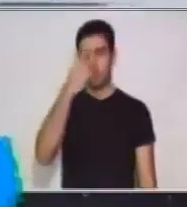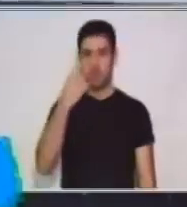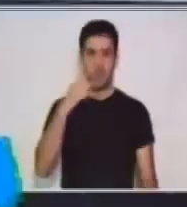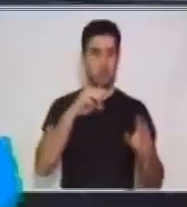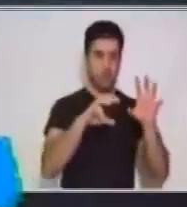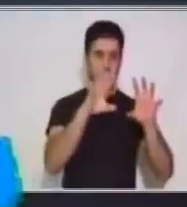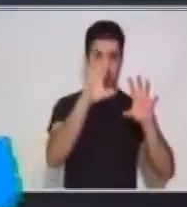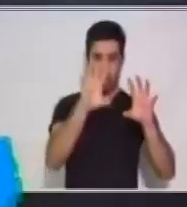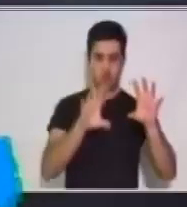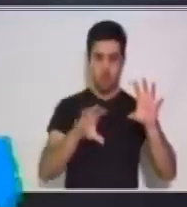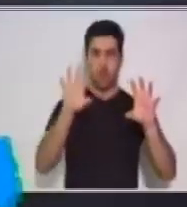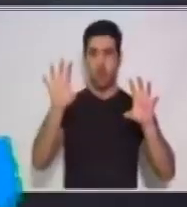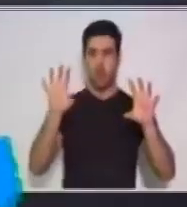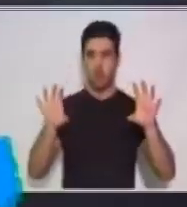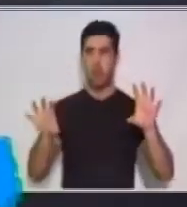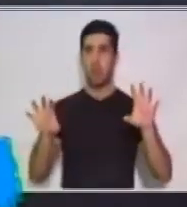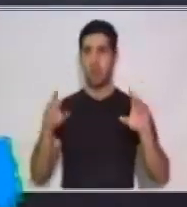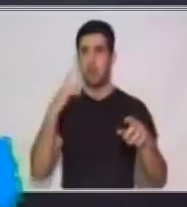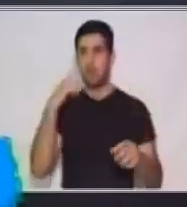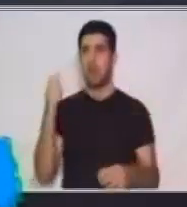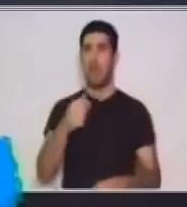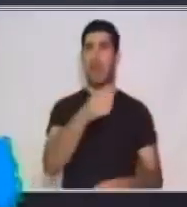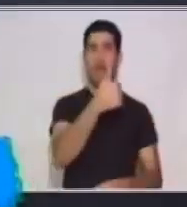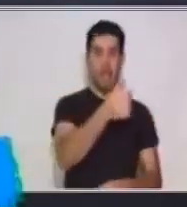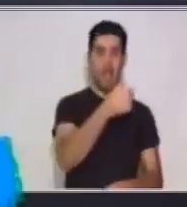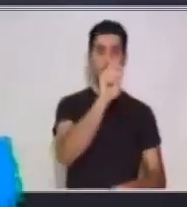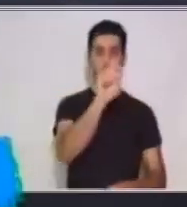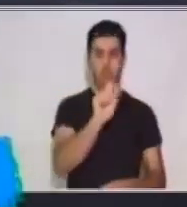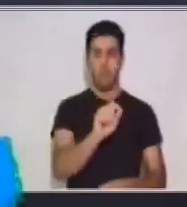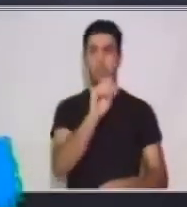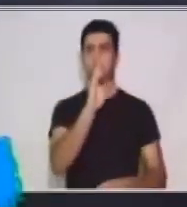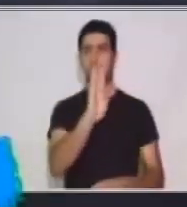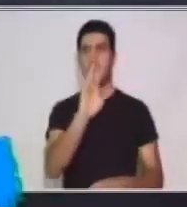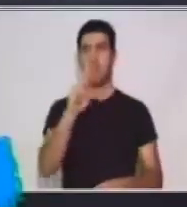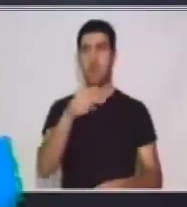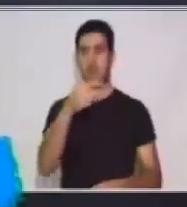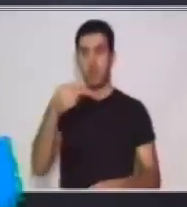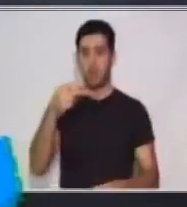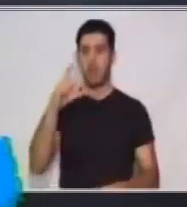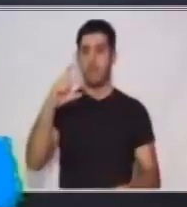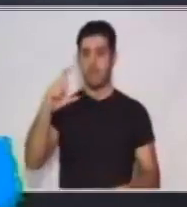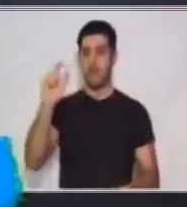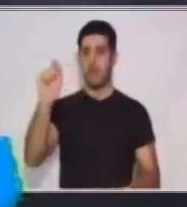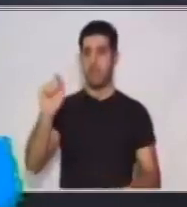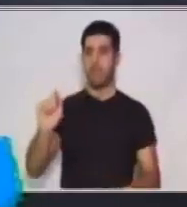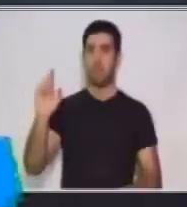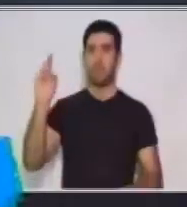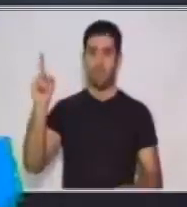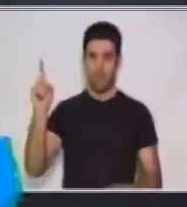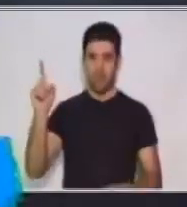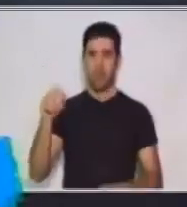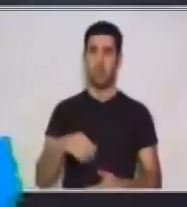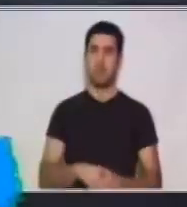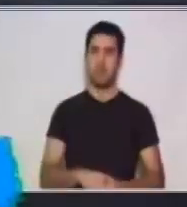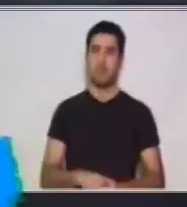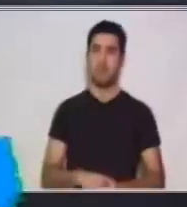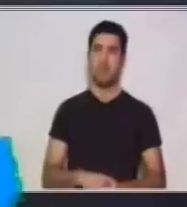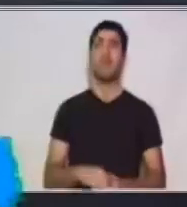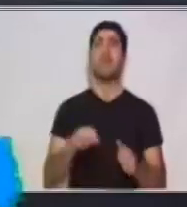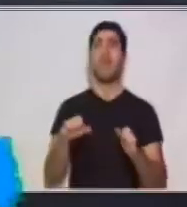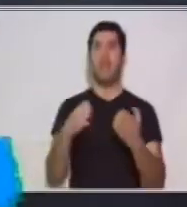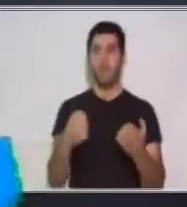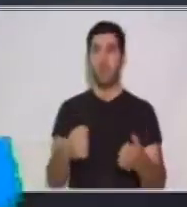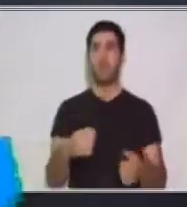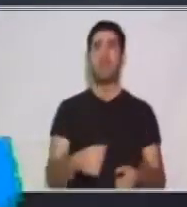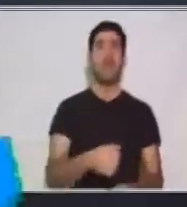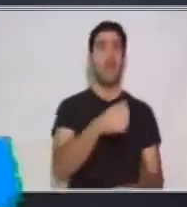es a B es igual que C es a D, ¿verdad? Y que el producto de los términos extremos A por D